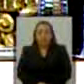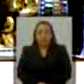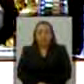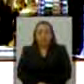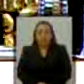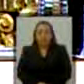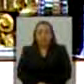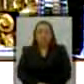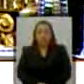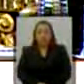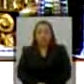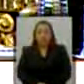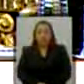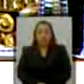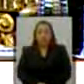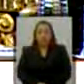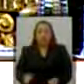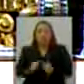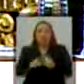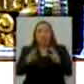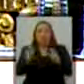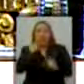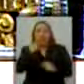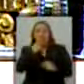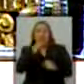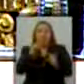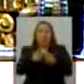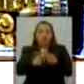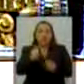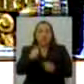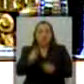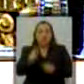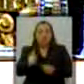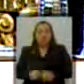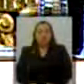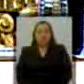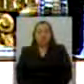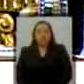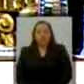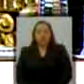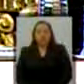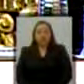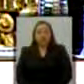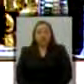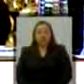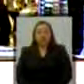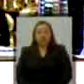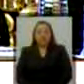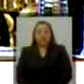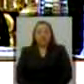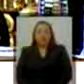En cuanto al tema de género, que nos preguntó la congresista Sassieta por su intermedio, señor presidente,